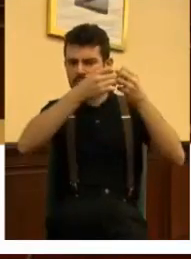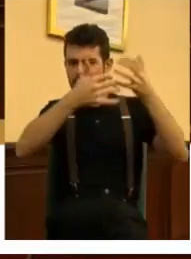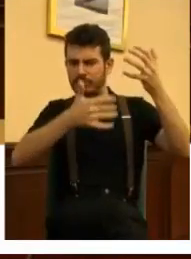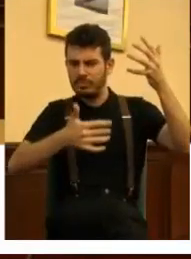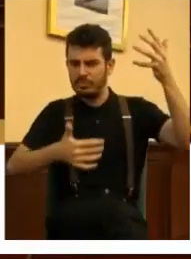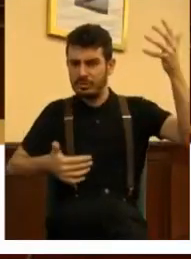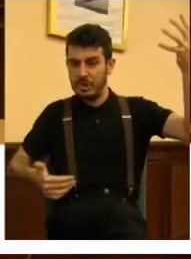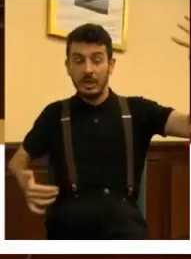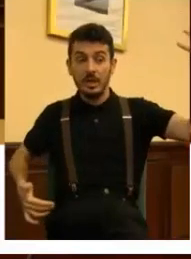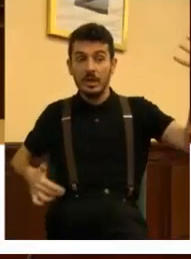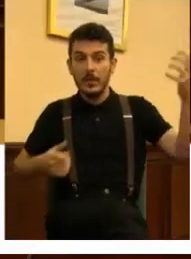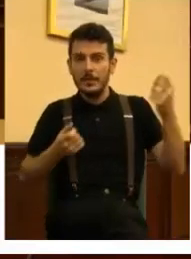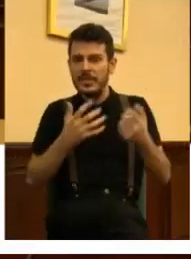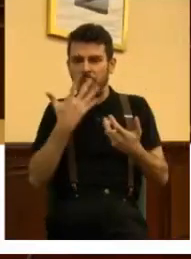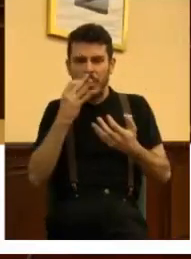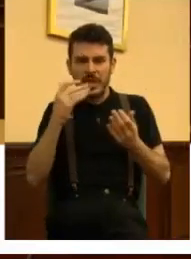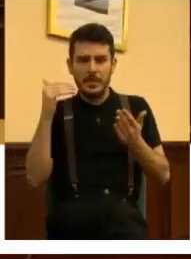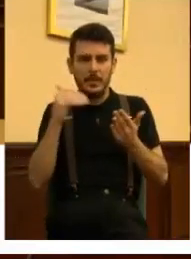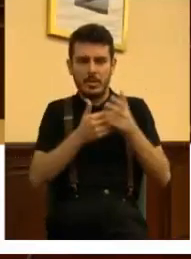50.000 entradas